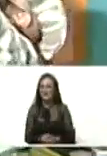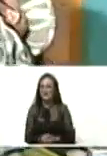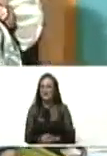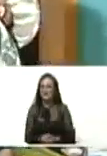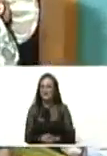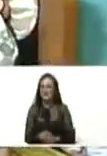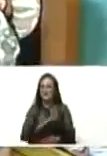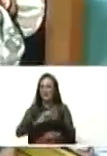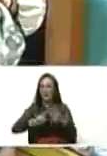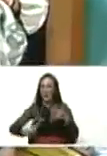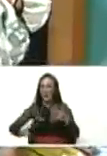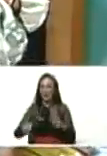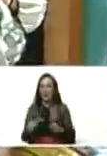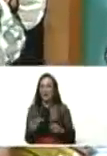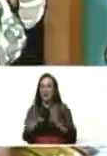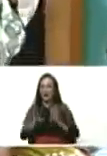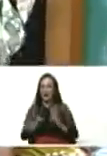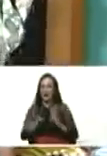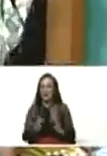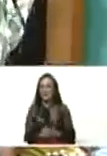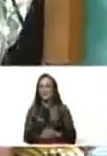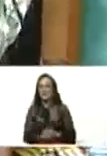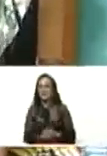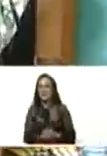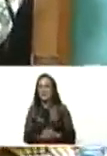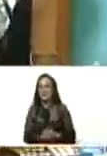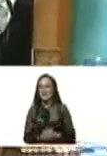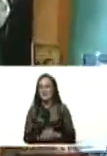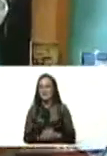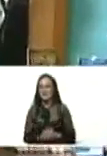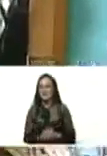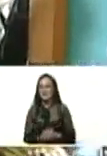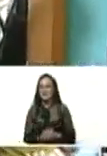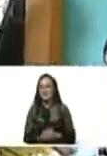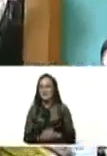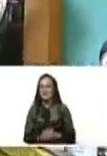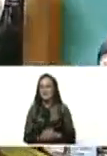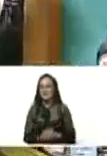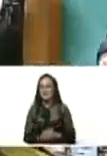Vamos a ver si quedamos electrocutados, vamos a ver. Ajá.